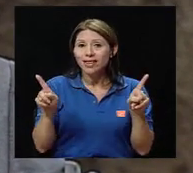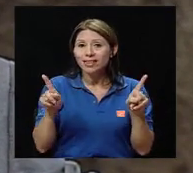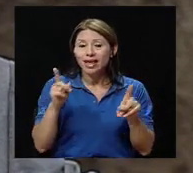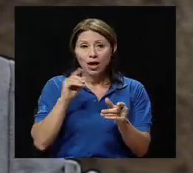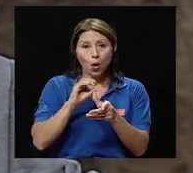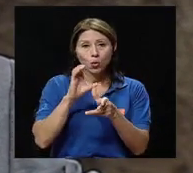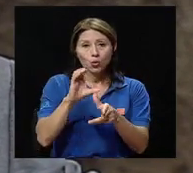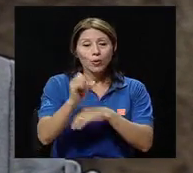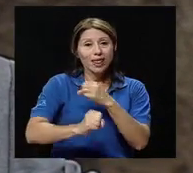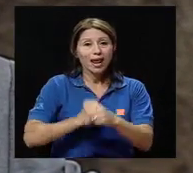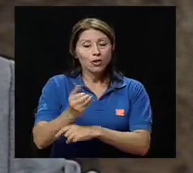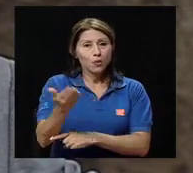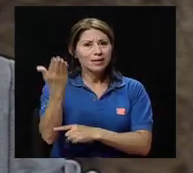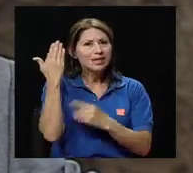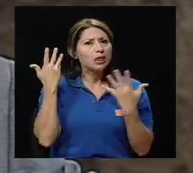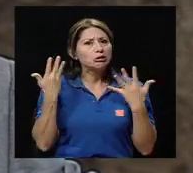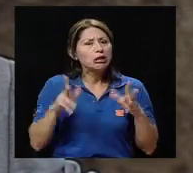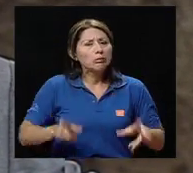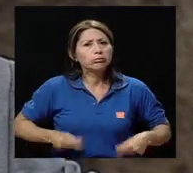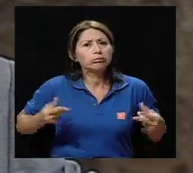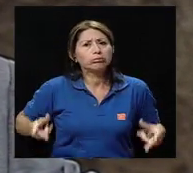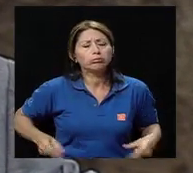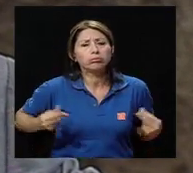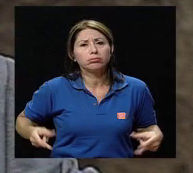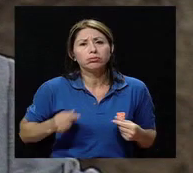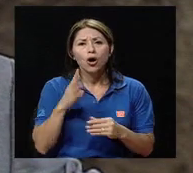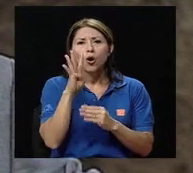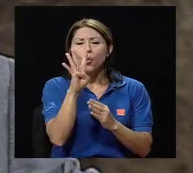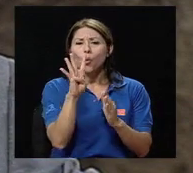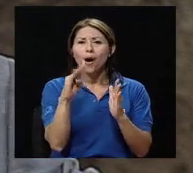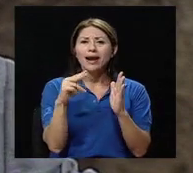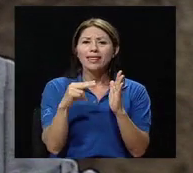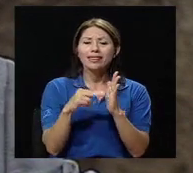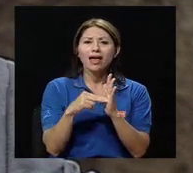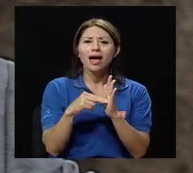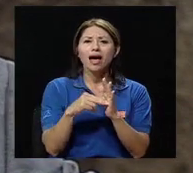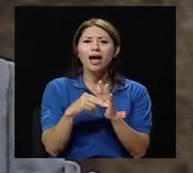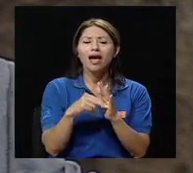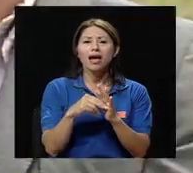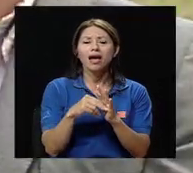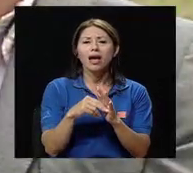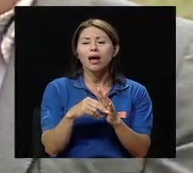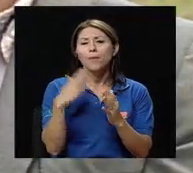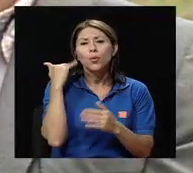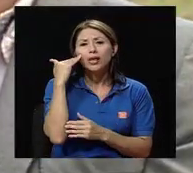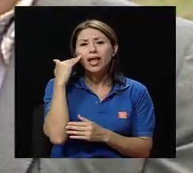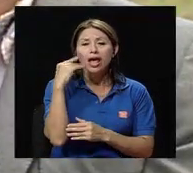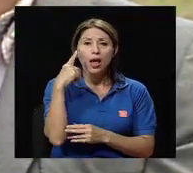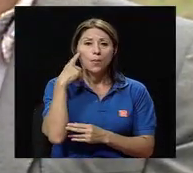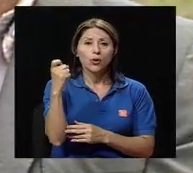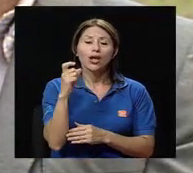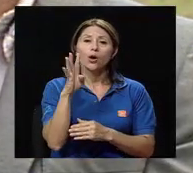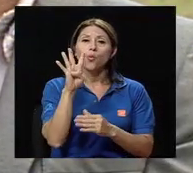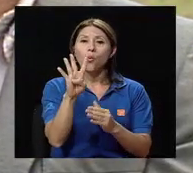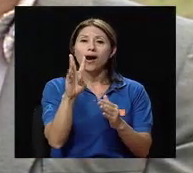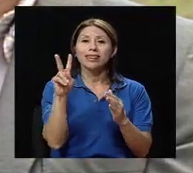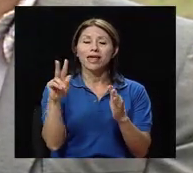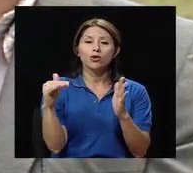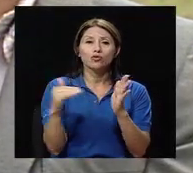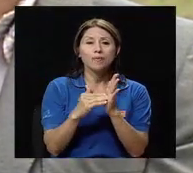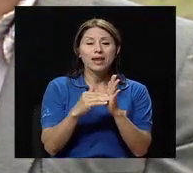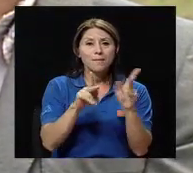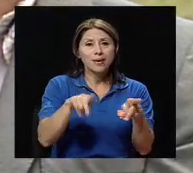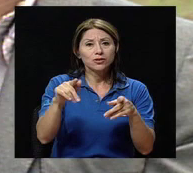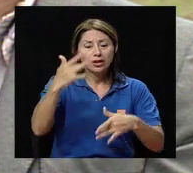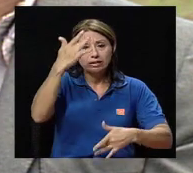del año pasado, ya íbamos por 42 mil y resto de casos. Entonces, de claro, cuando